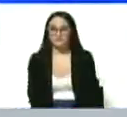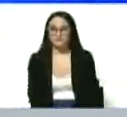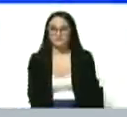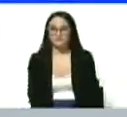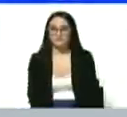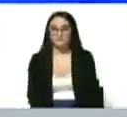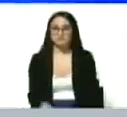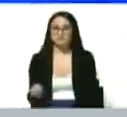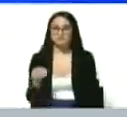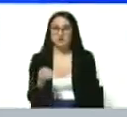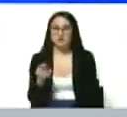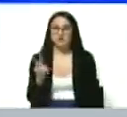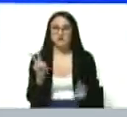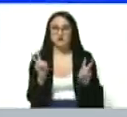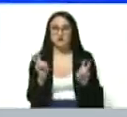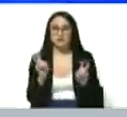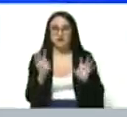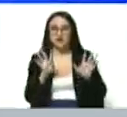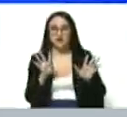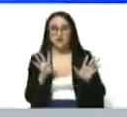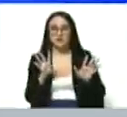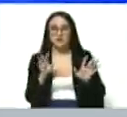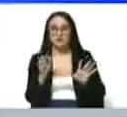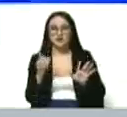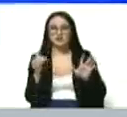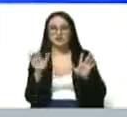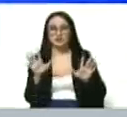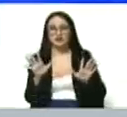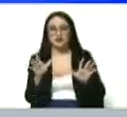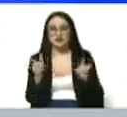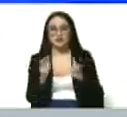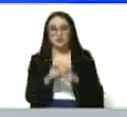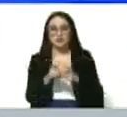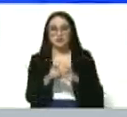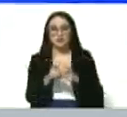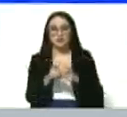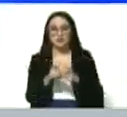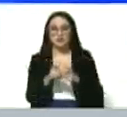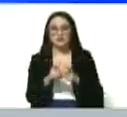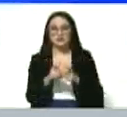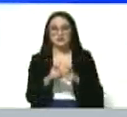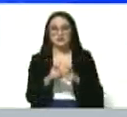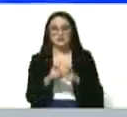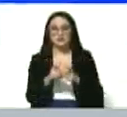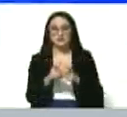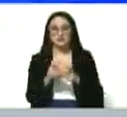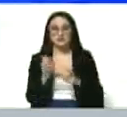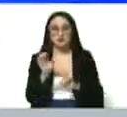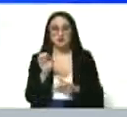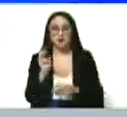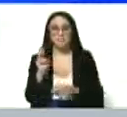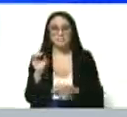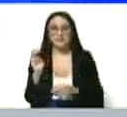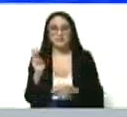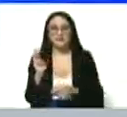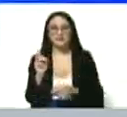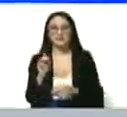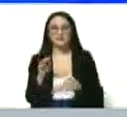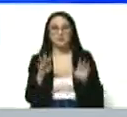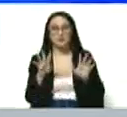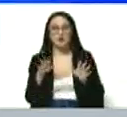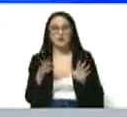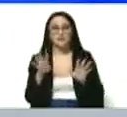Adicionalmente, en el marco de la novena y la décima reunión extraordinaria OPEP-NOPEP realizada al 9 y el